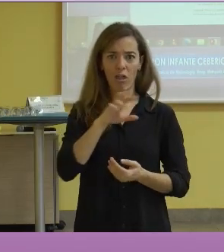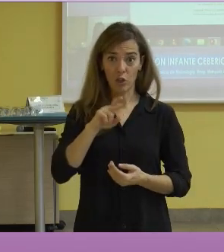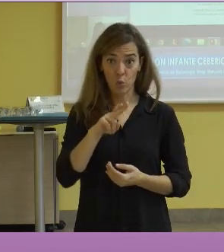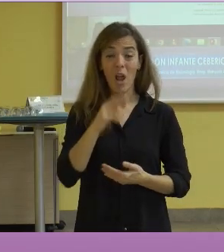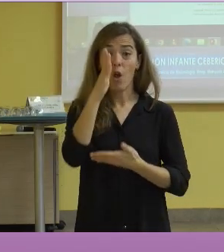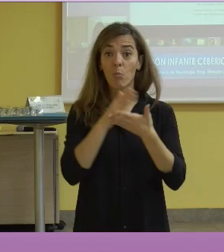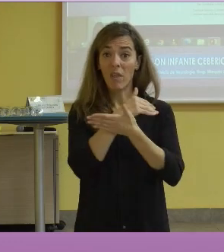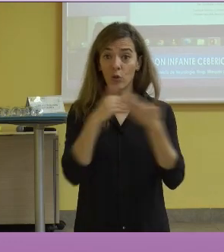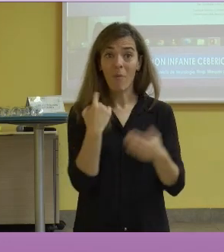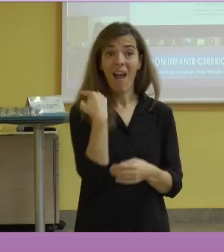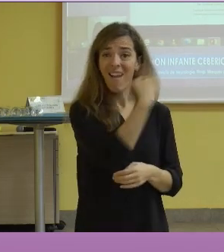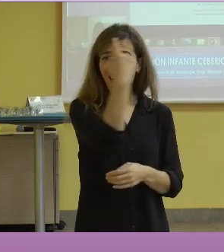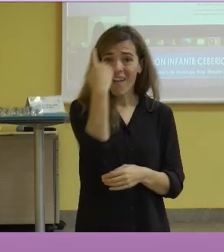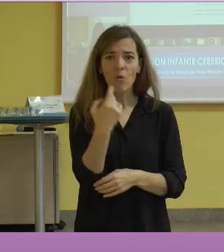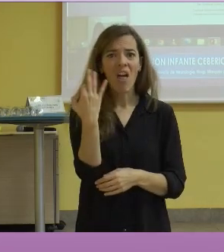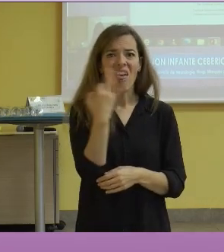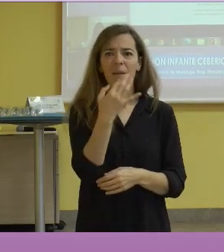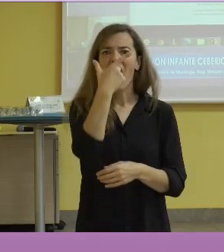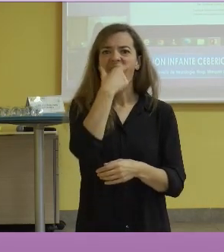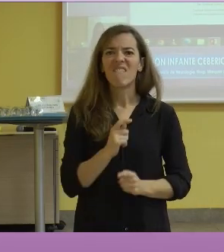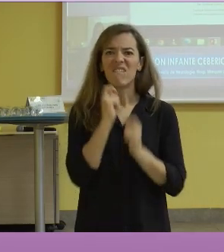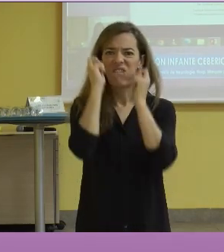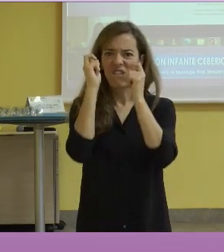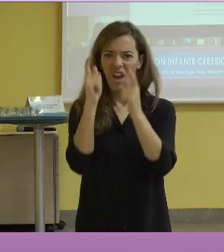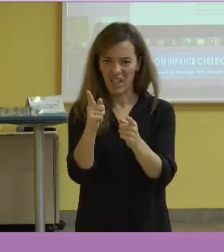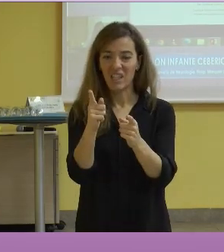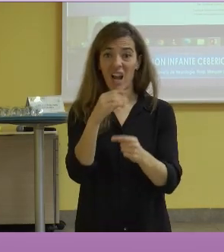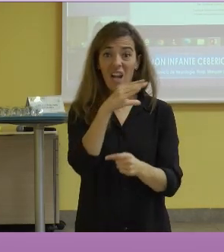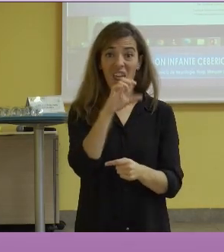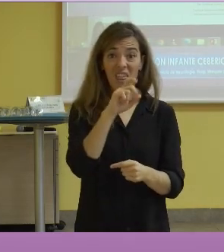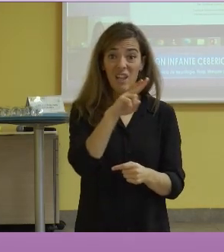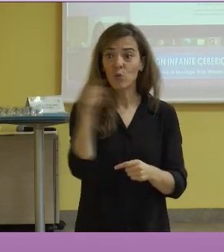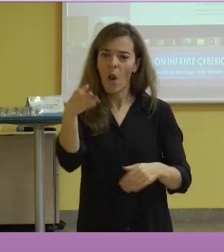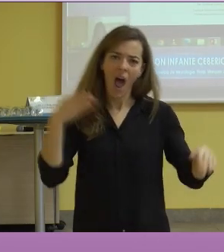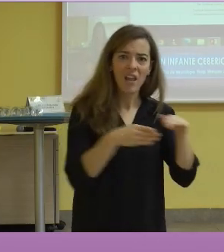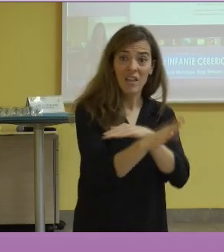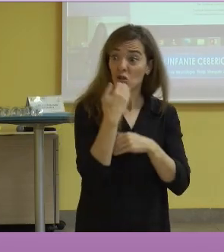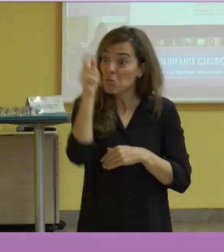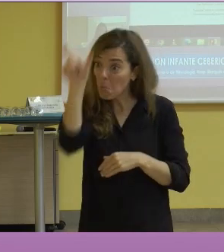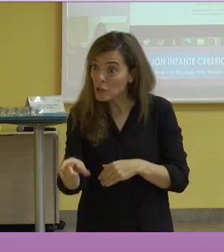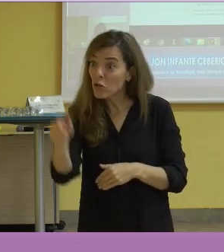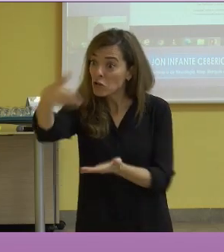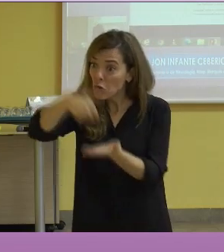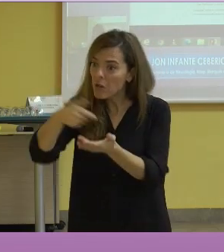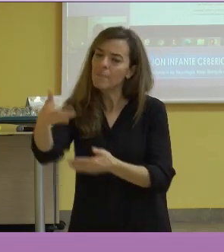deben facilitar el acceso al CESUR de cualquier paciente que lo solicite.